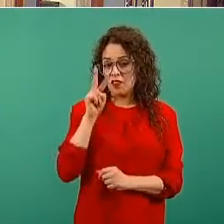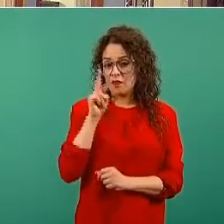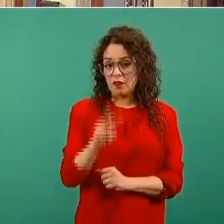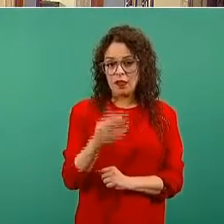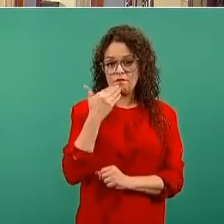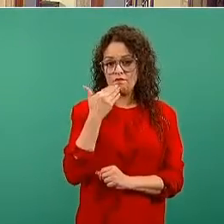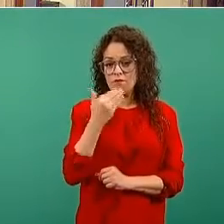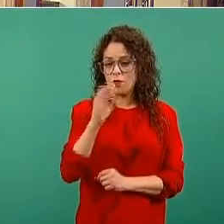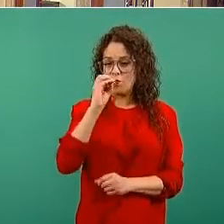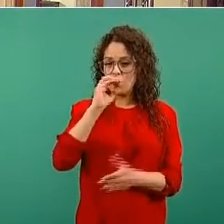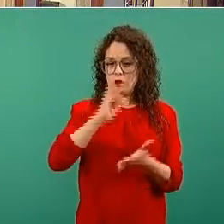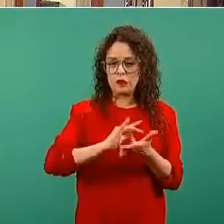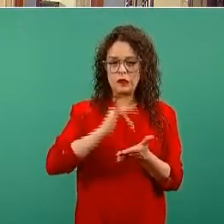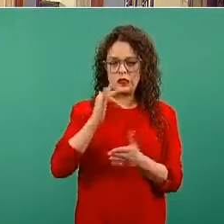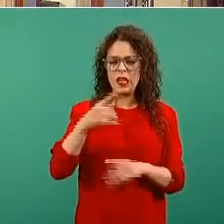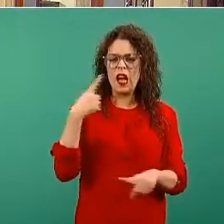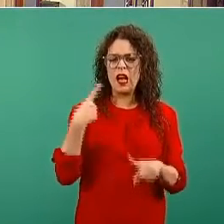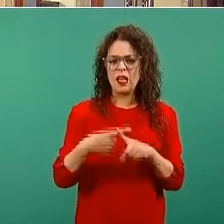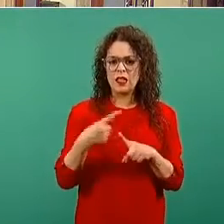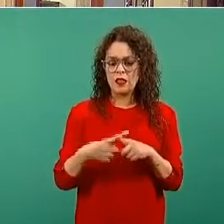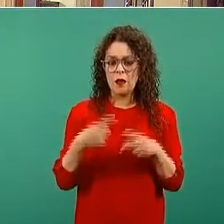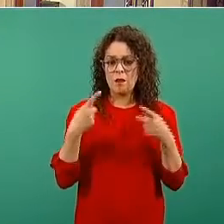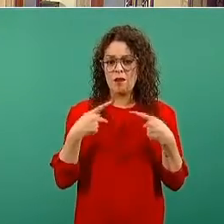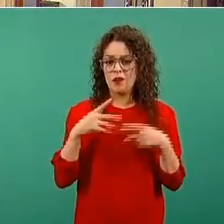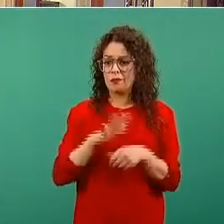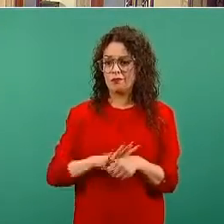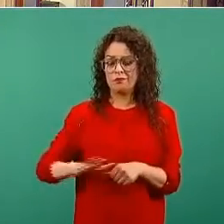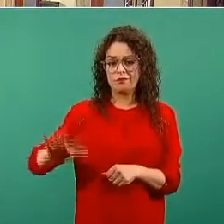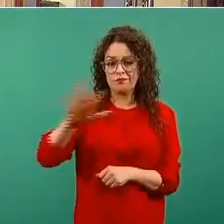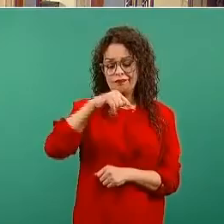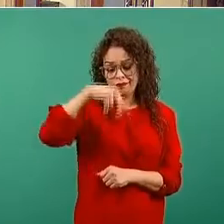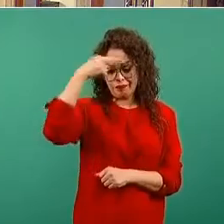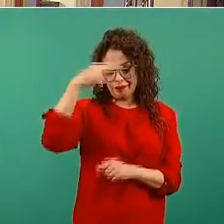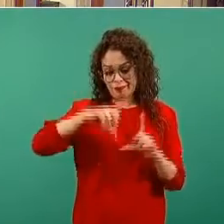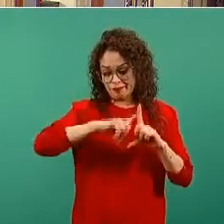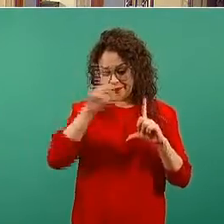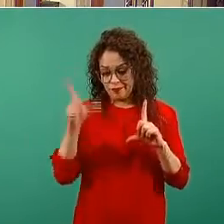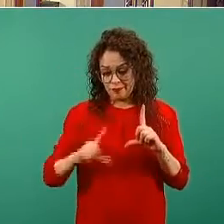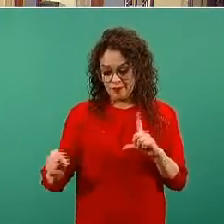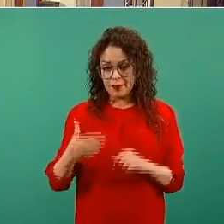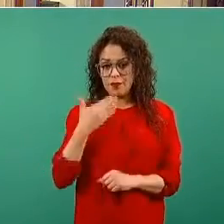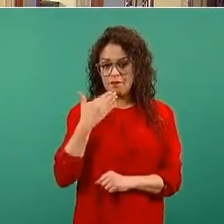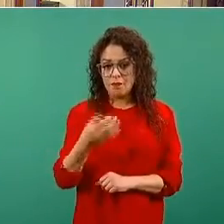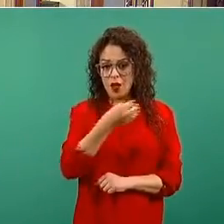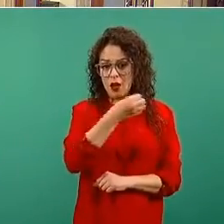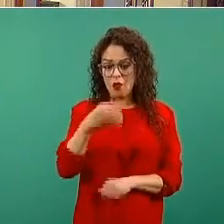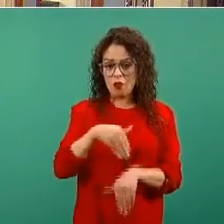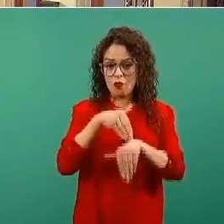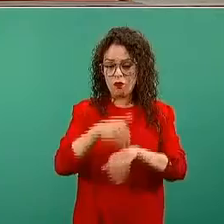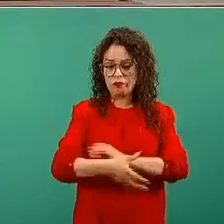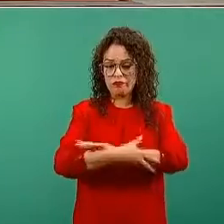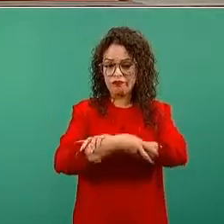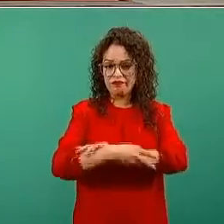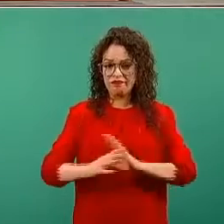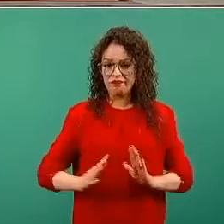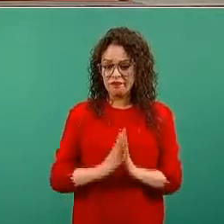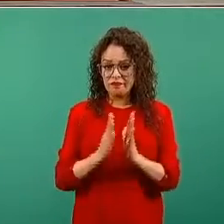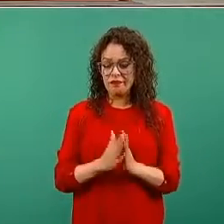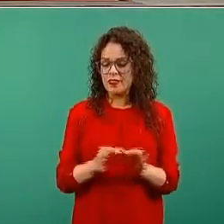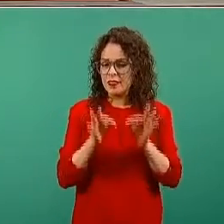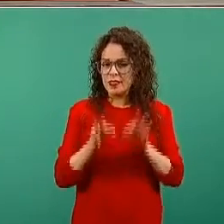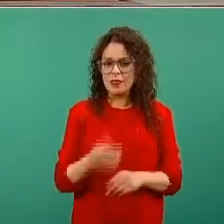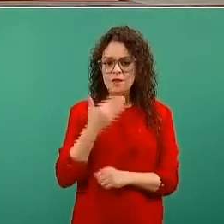agradecidos con el pueblo de México por la cooperación, la solidaridad, la disciplina, la generosidad que ha